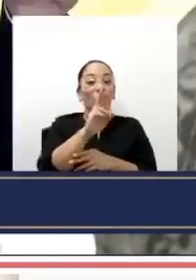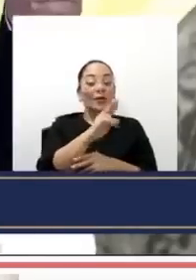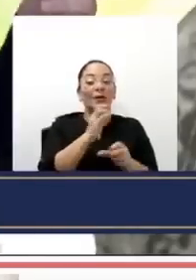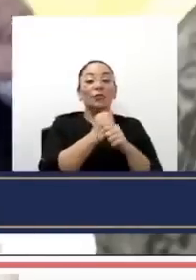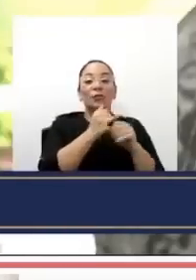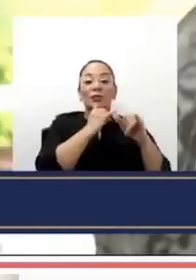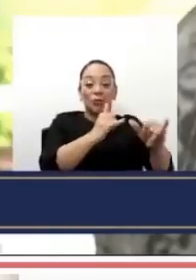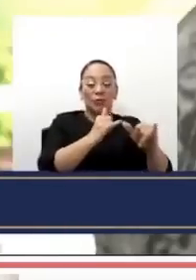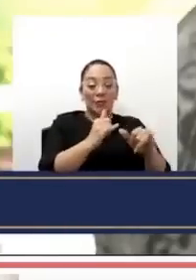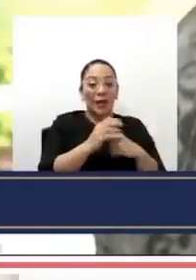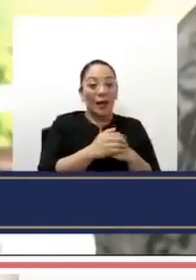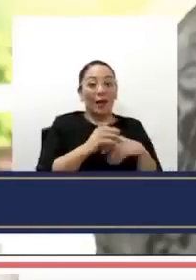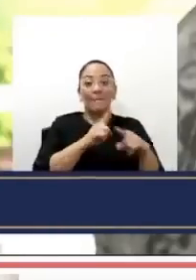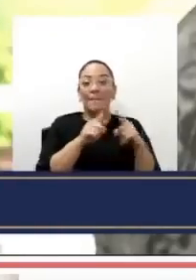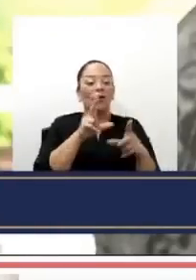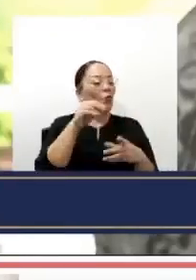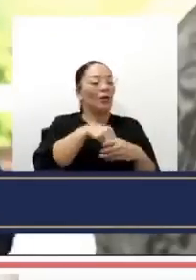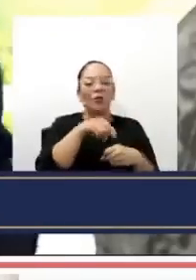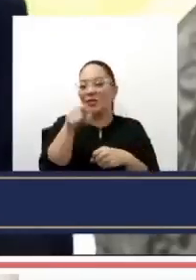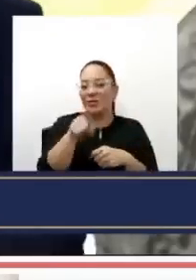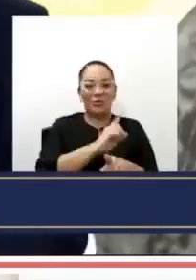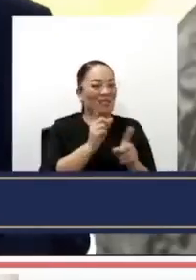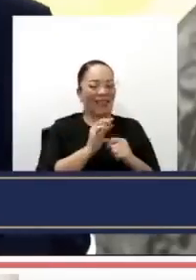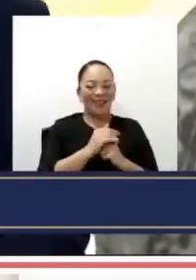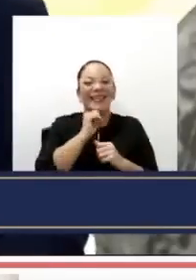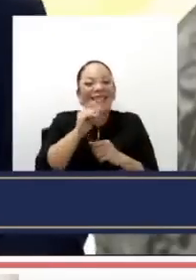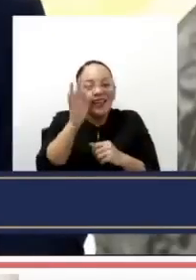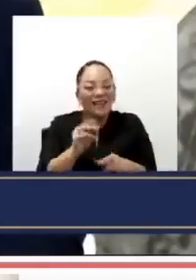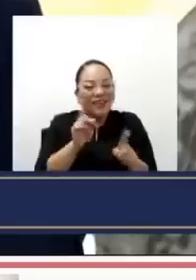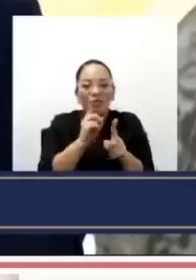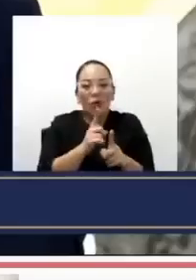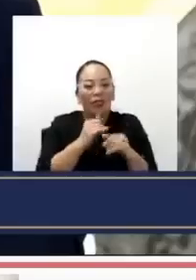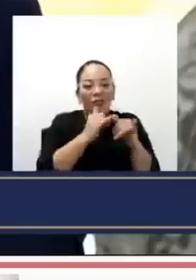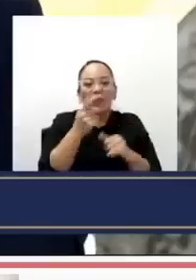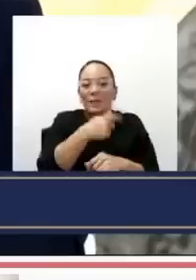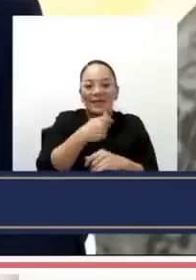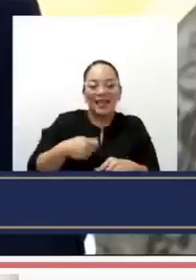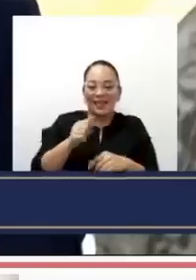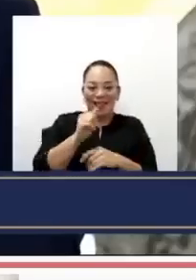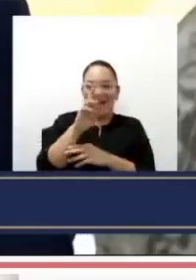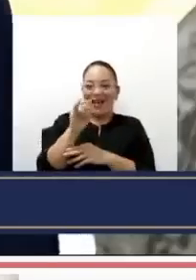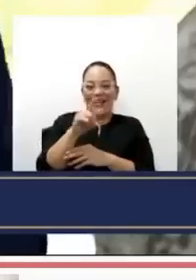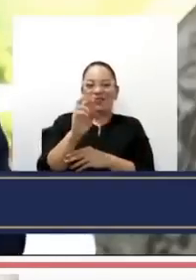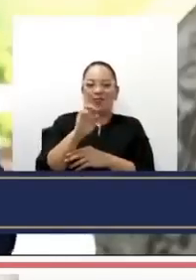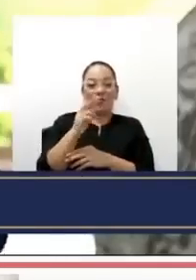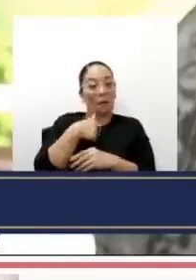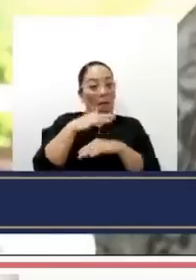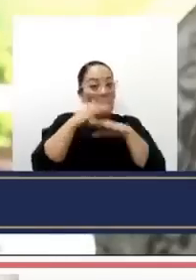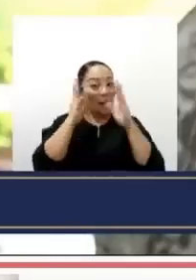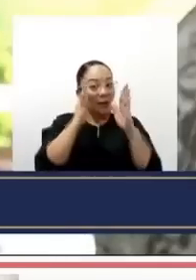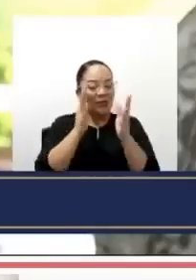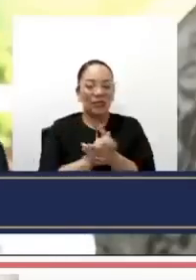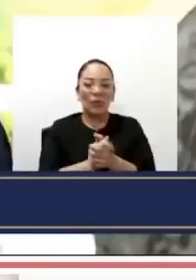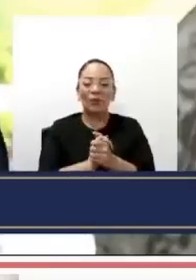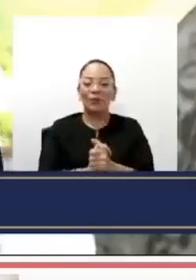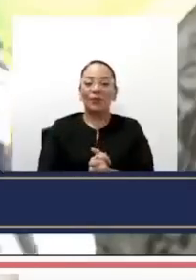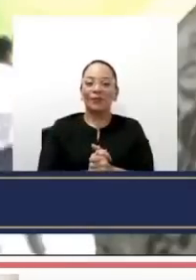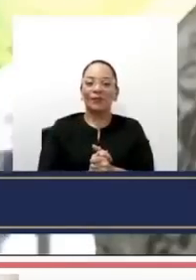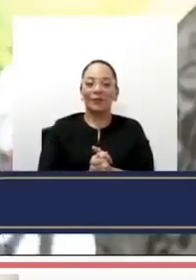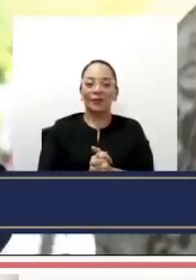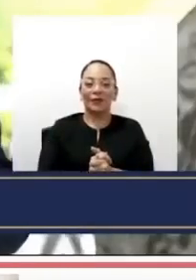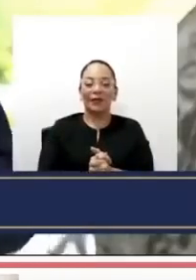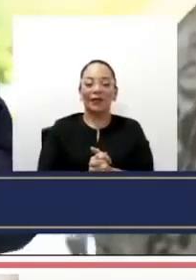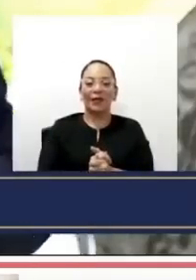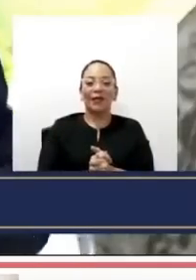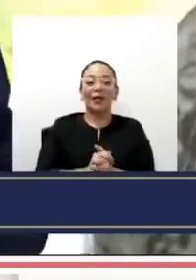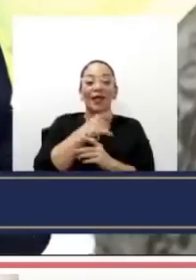denuncia, pero no lo incluye a usted. Increíble, no denunció al presidente, don Ariel. Eso hubiera como me llamó la atención. Y lo que